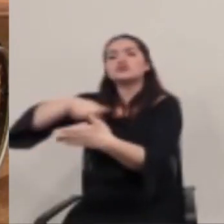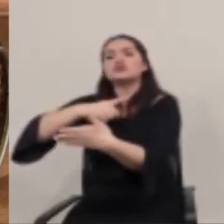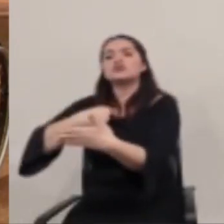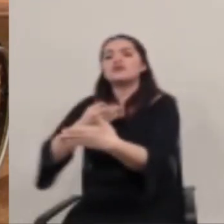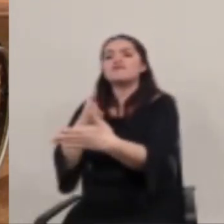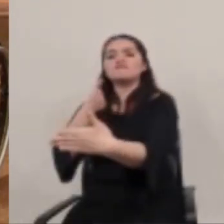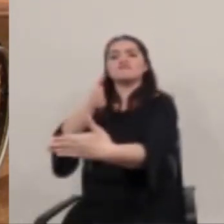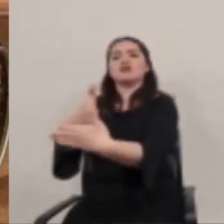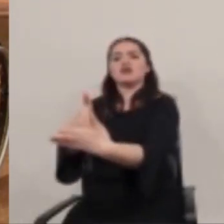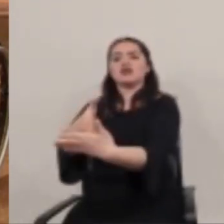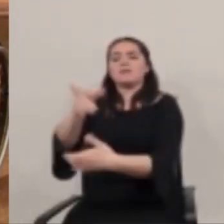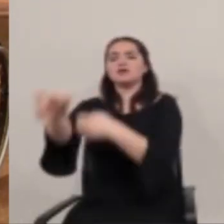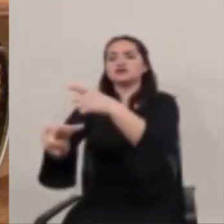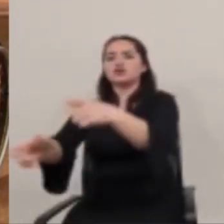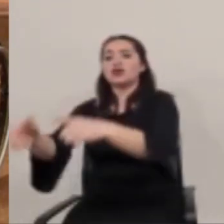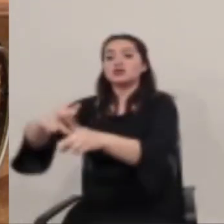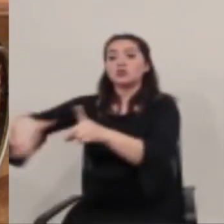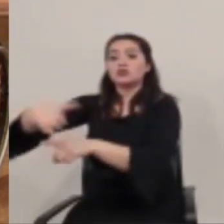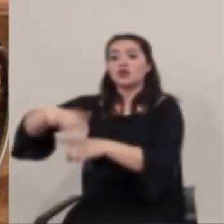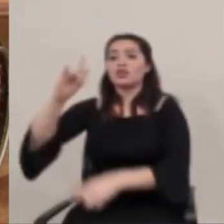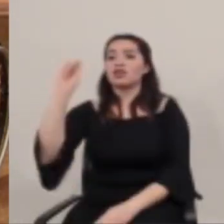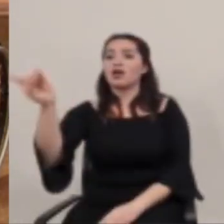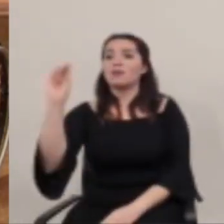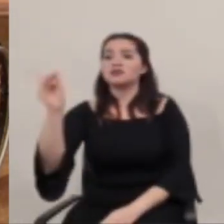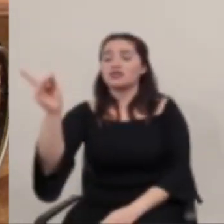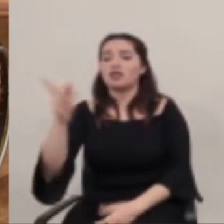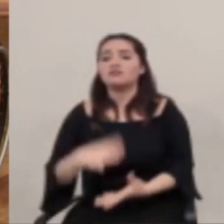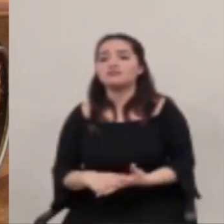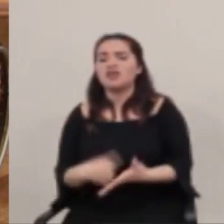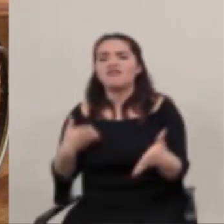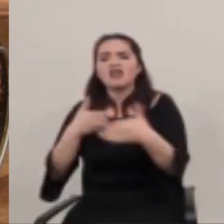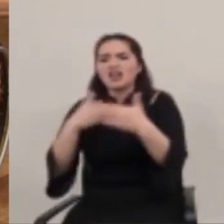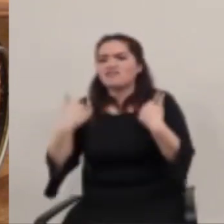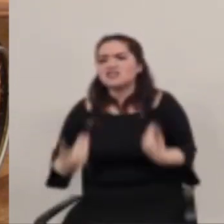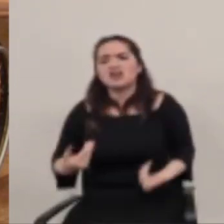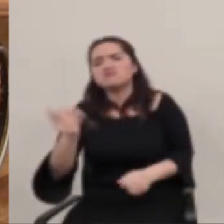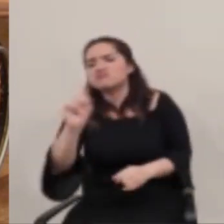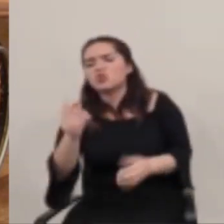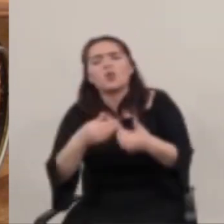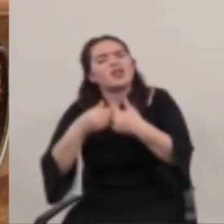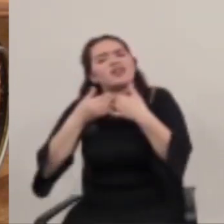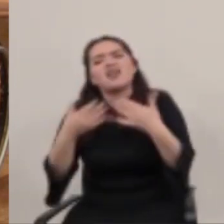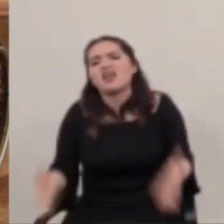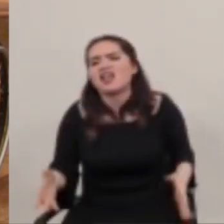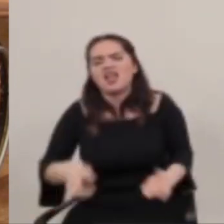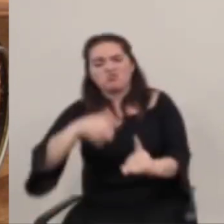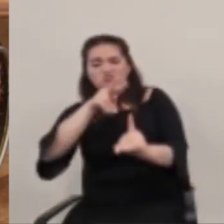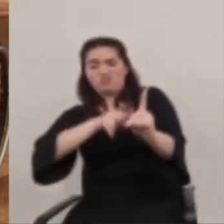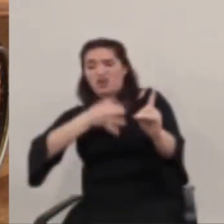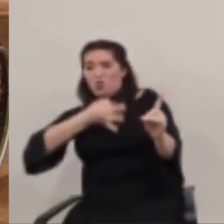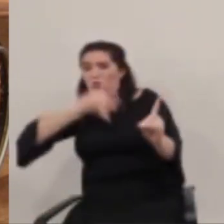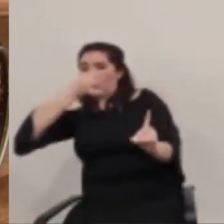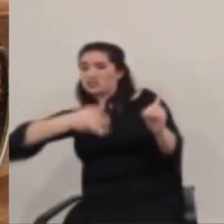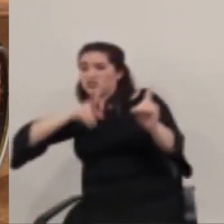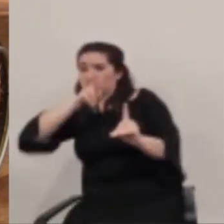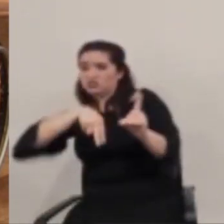en situación de discapacidad. No me refiero solamente a barreras físicas, de todo tipo, desde prejuicios hasta una barrera física.